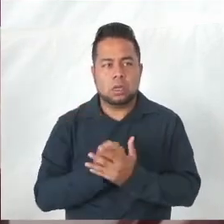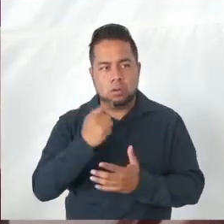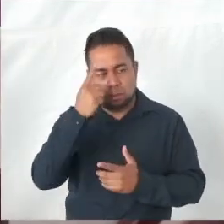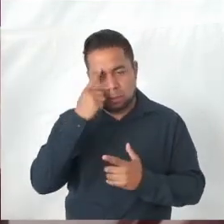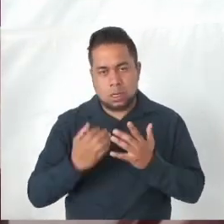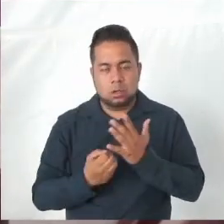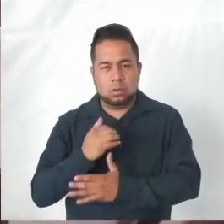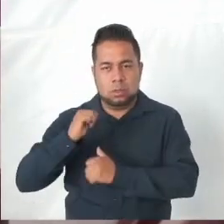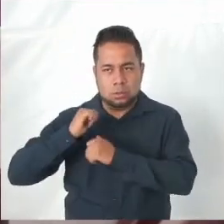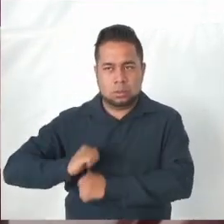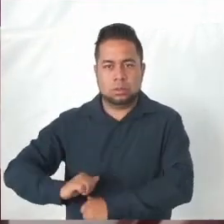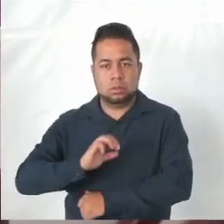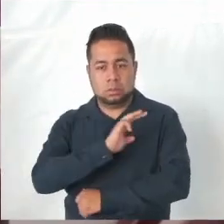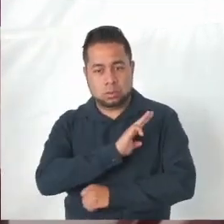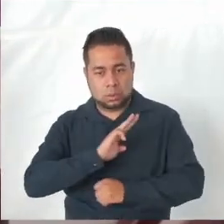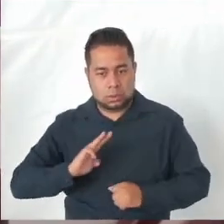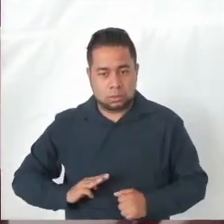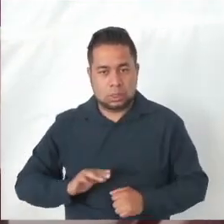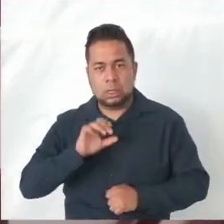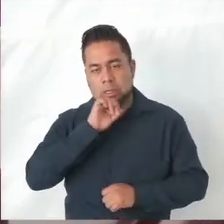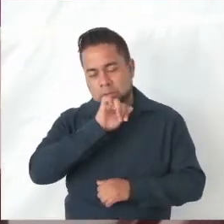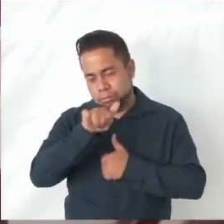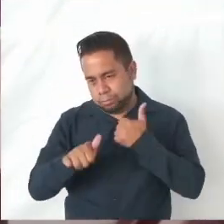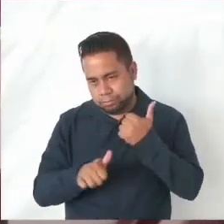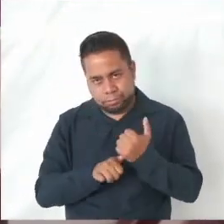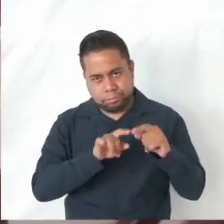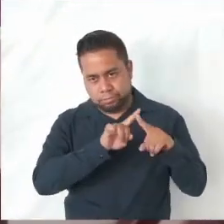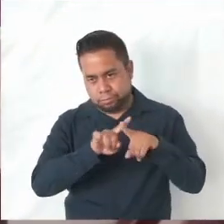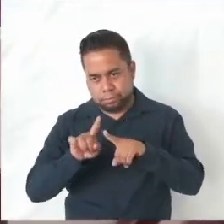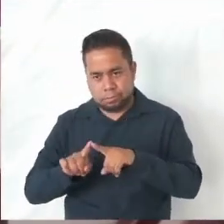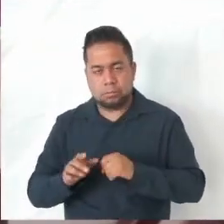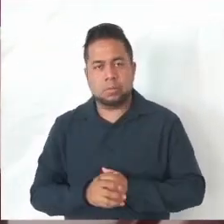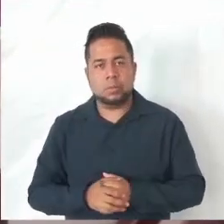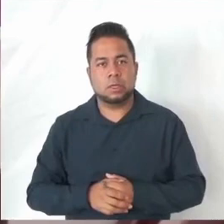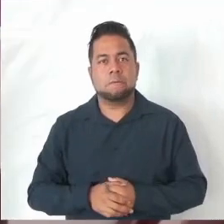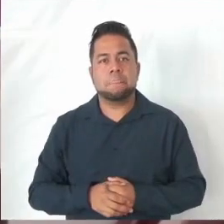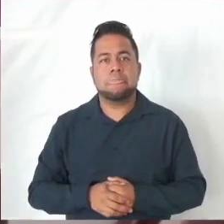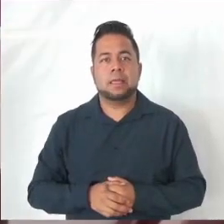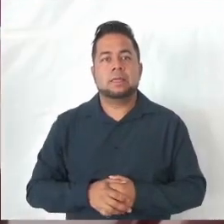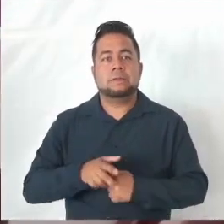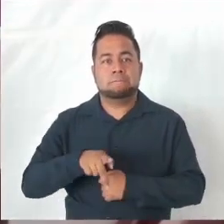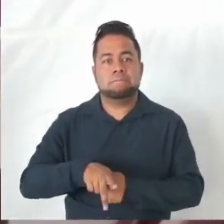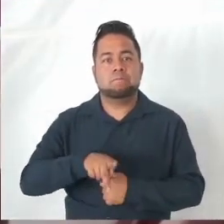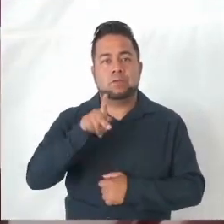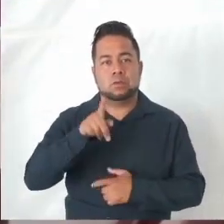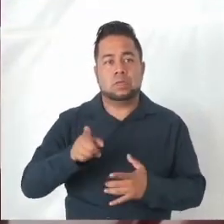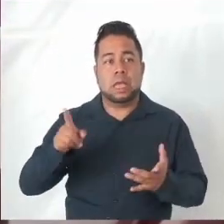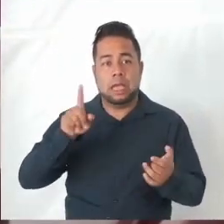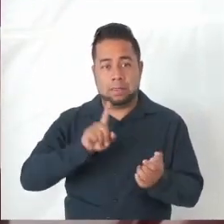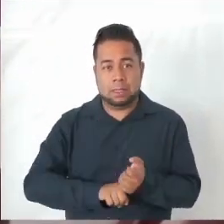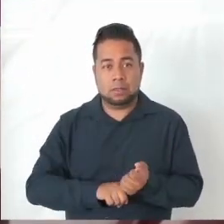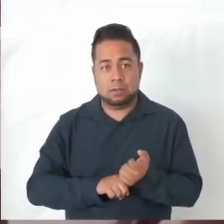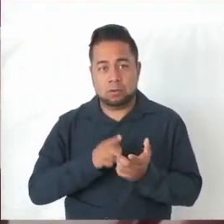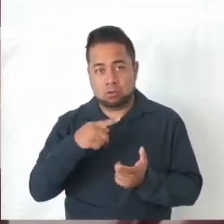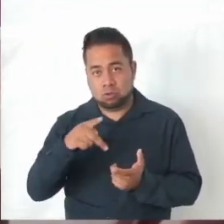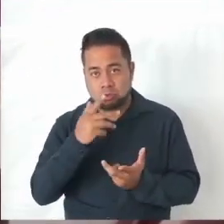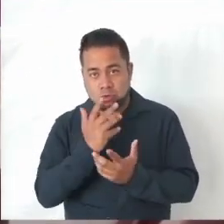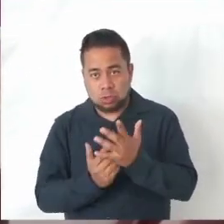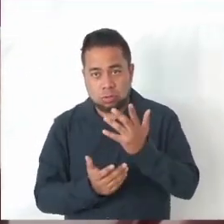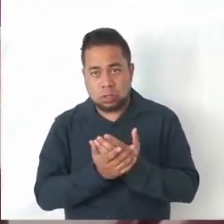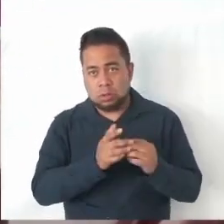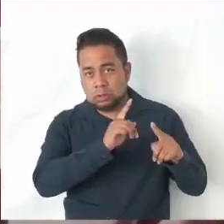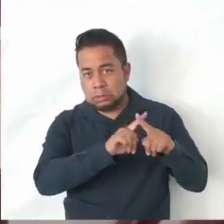las autoridades municipales y auxiliares. Sin embargo, en la práctica,